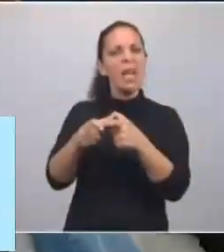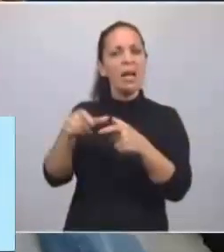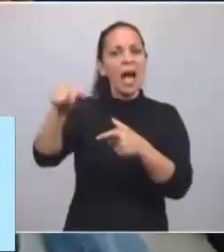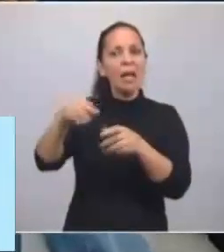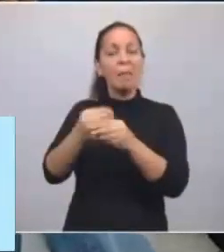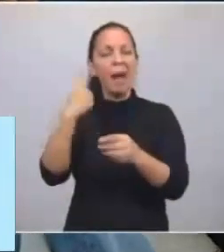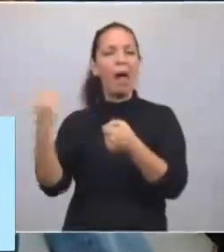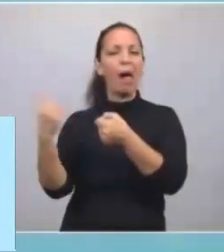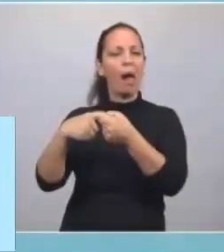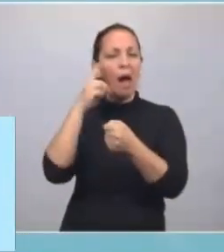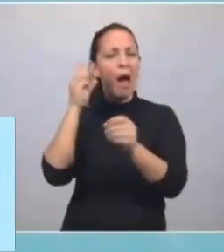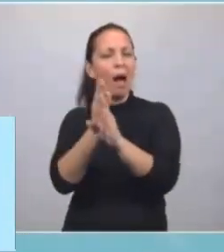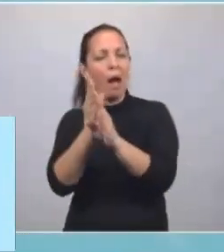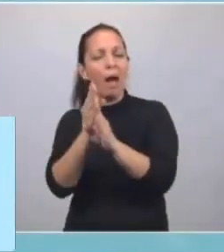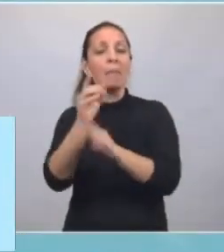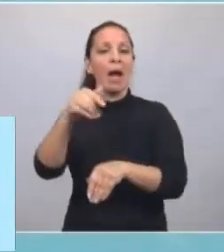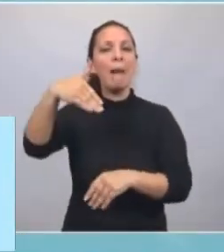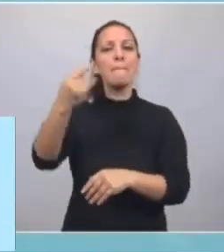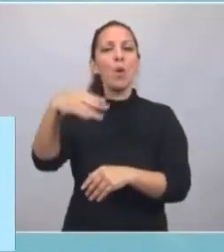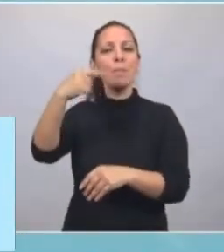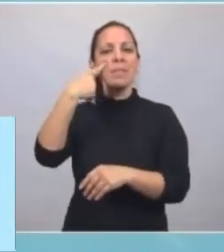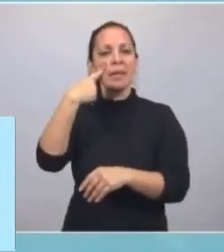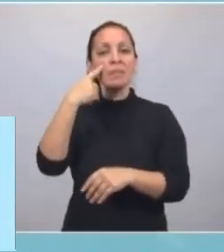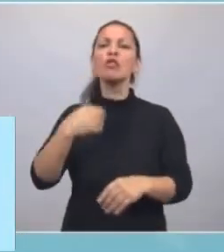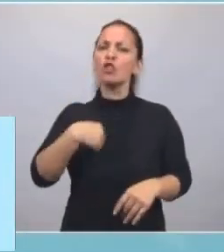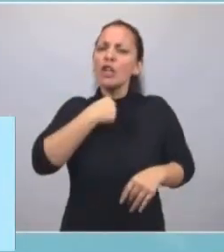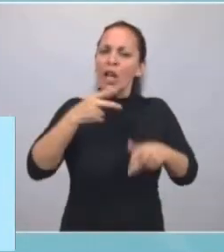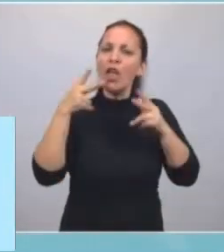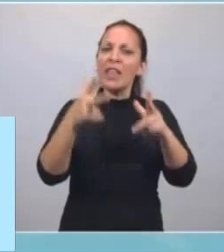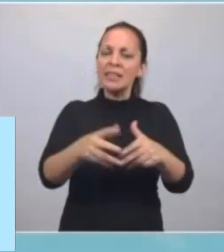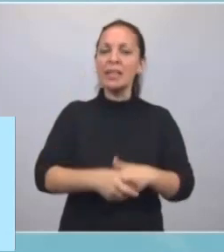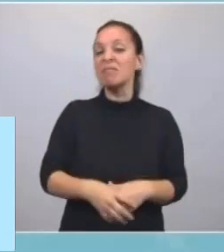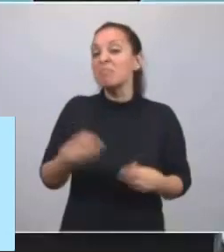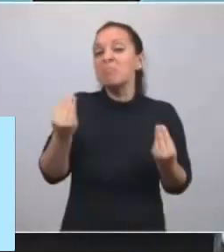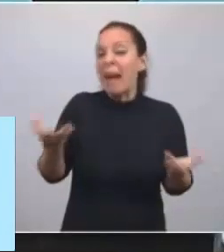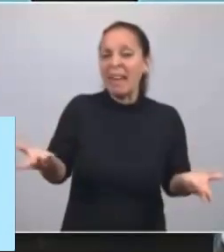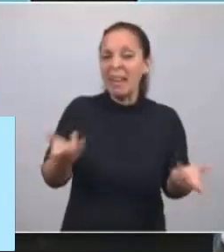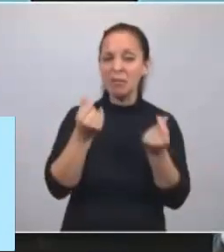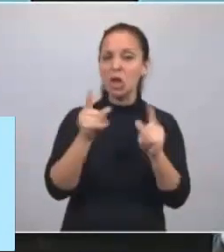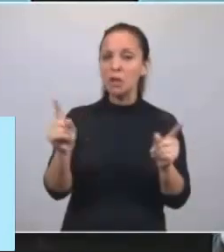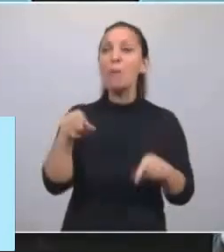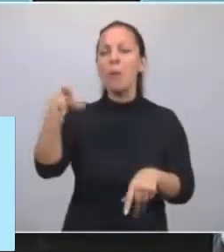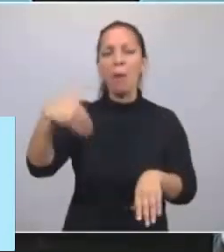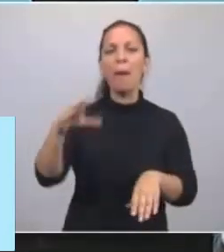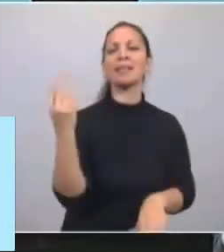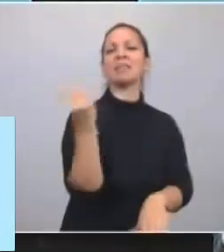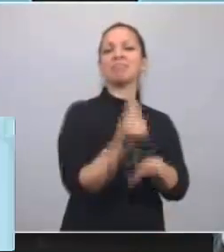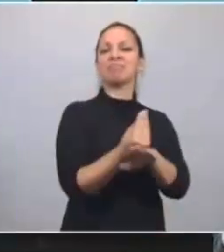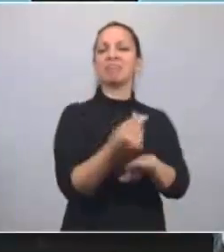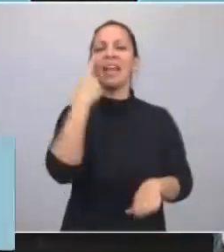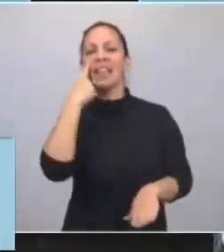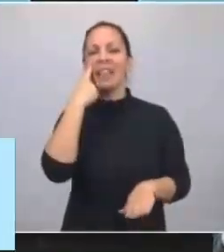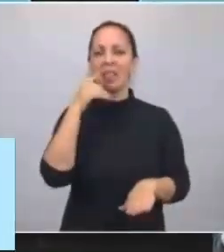pincharle el teléfono a momi entre otras cosas momi quiero decir que no le sirvió de nada porque vas a ser el próximo intendente de